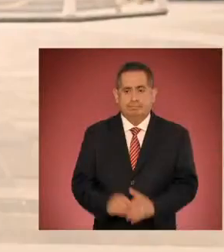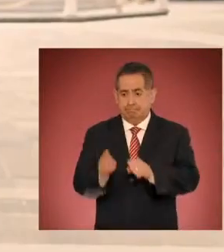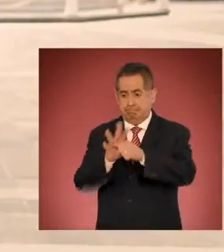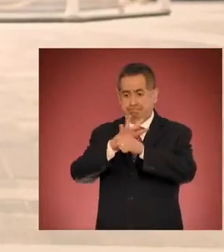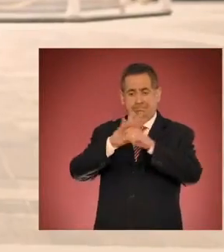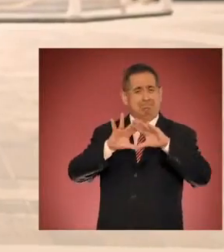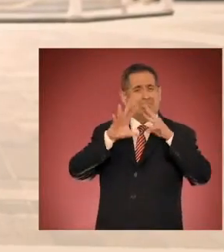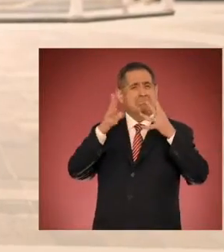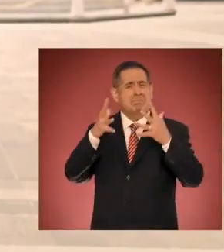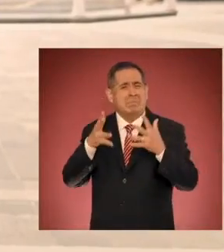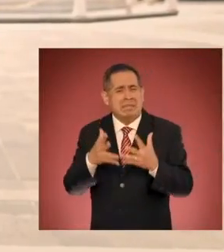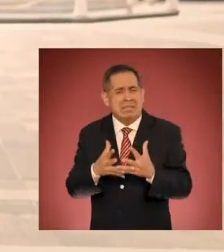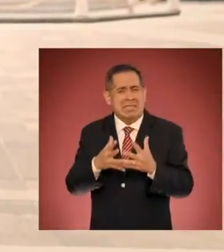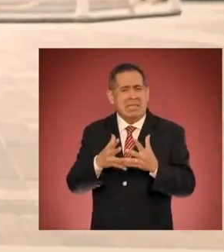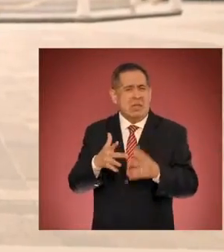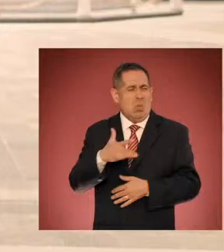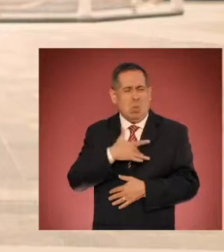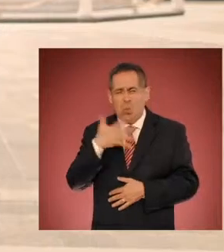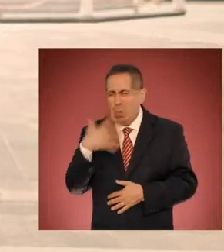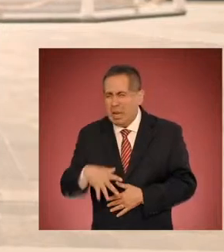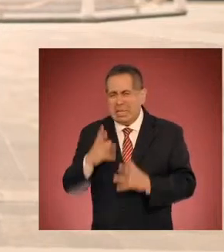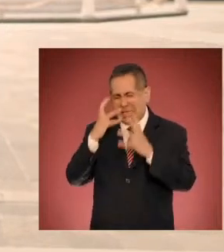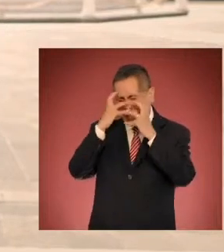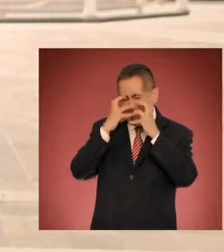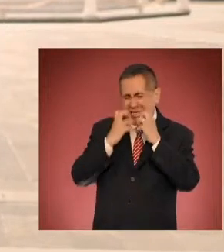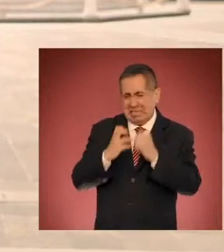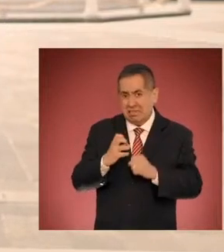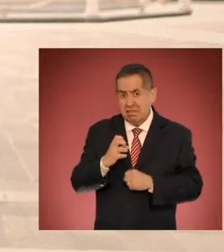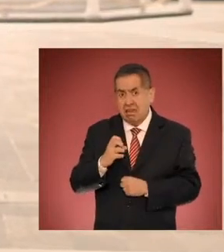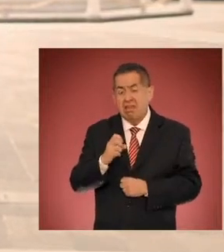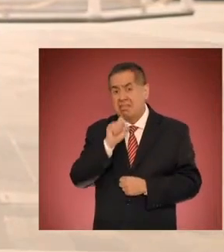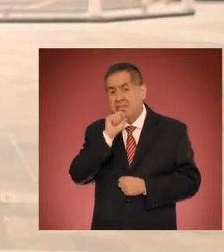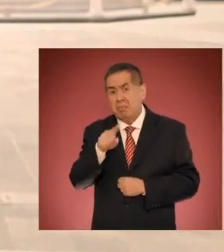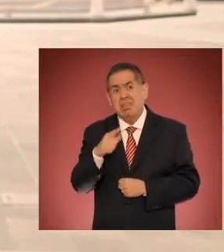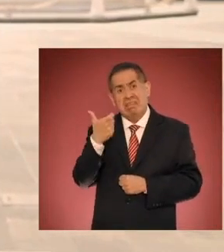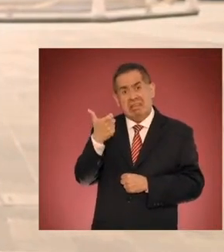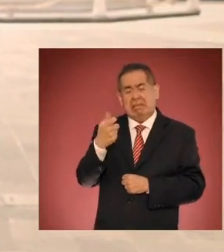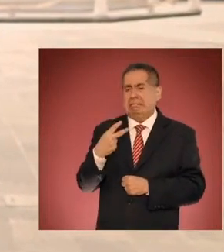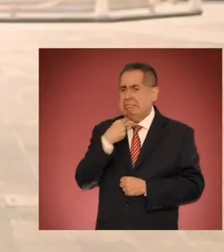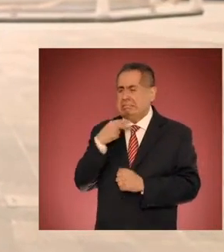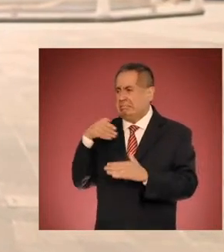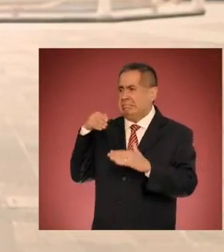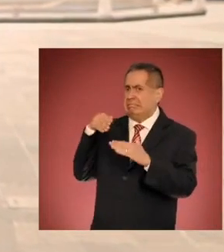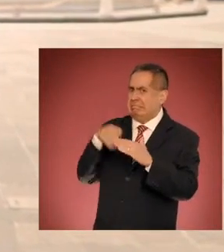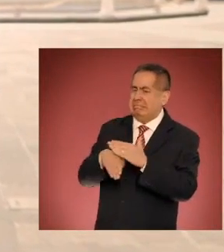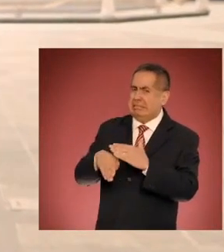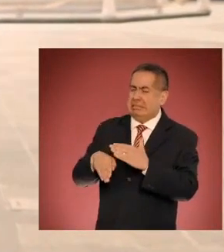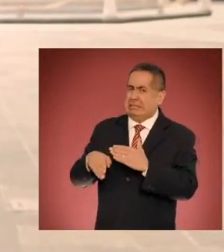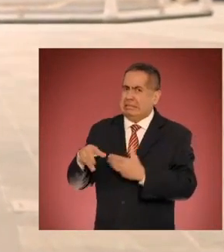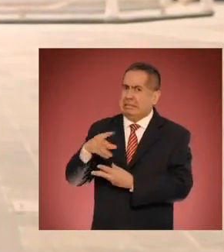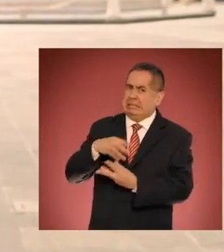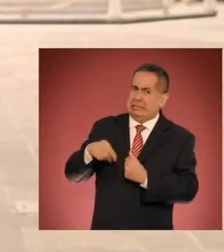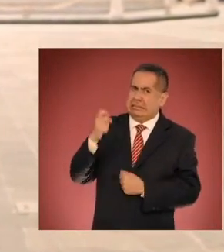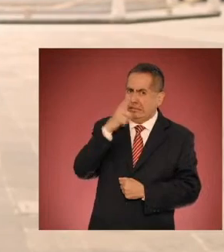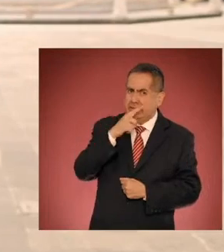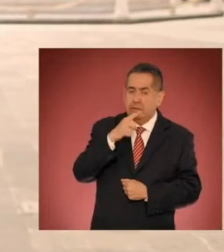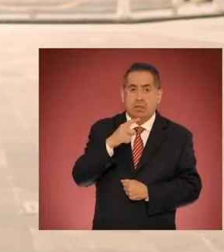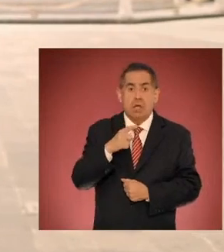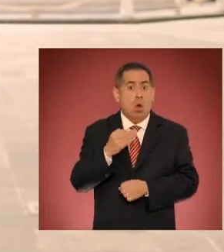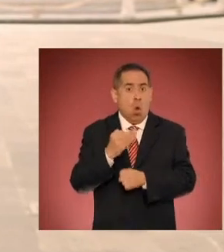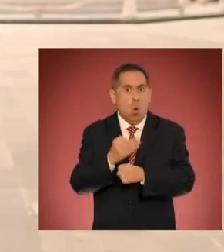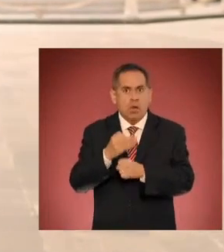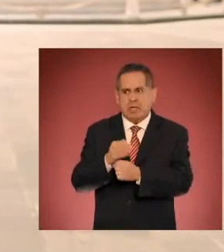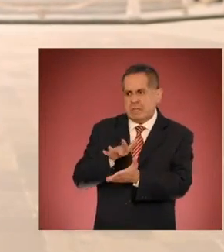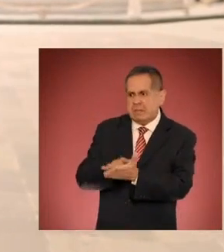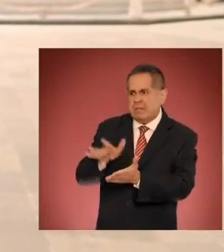La pandemia nos trajo dolor, tristeza, pero también nos afectó en lo económico.